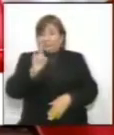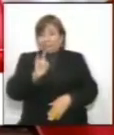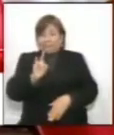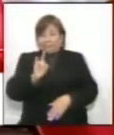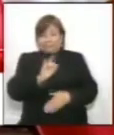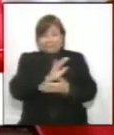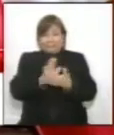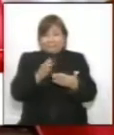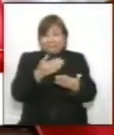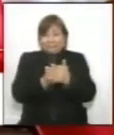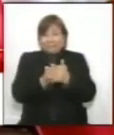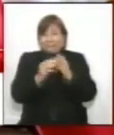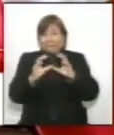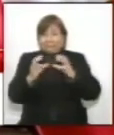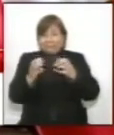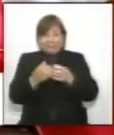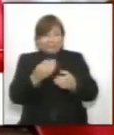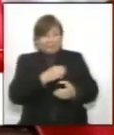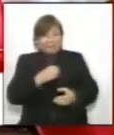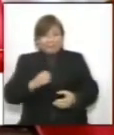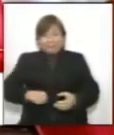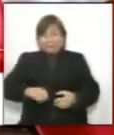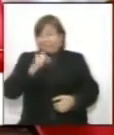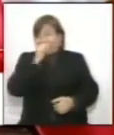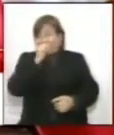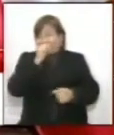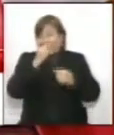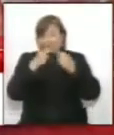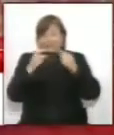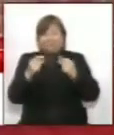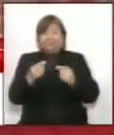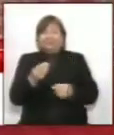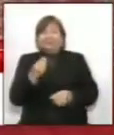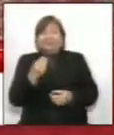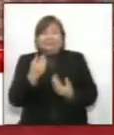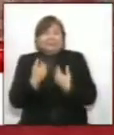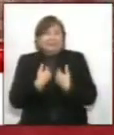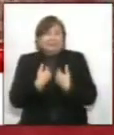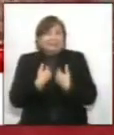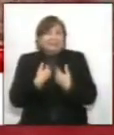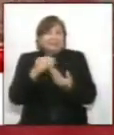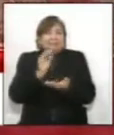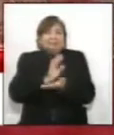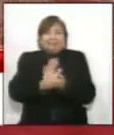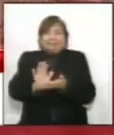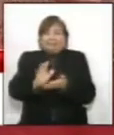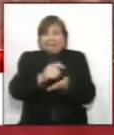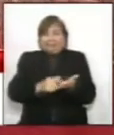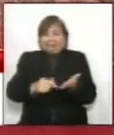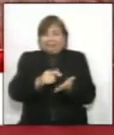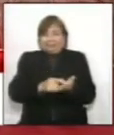todo el aparato del Estado en los medios de comunicación para poder pretender desprestigiar al Congreso.